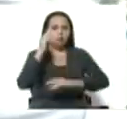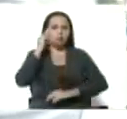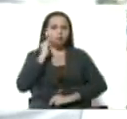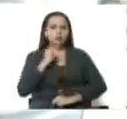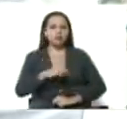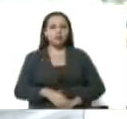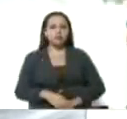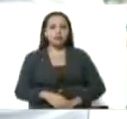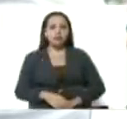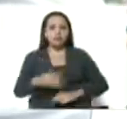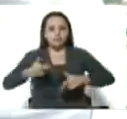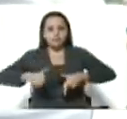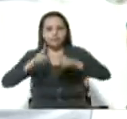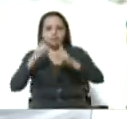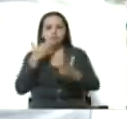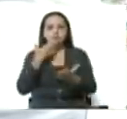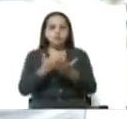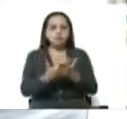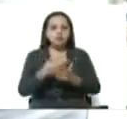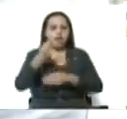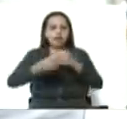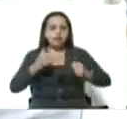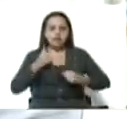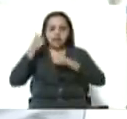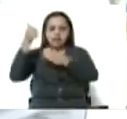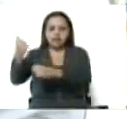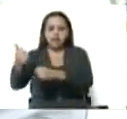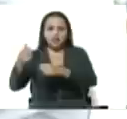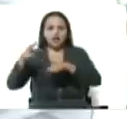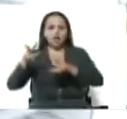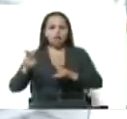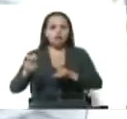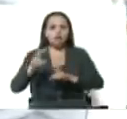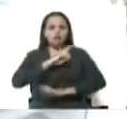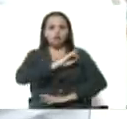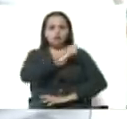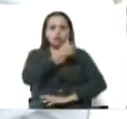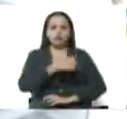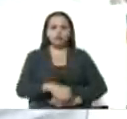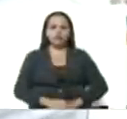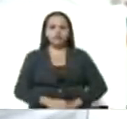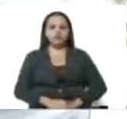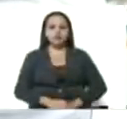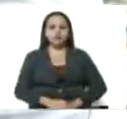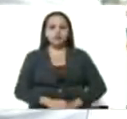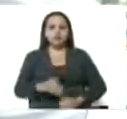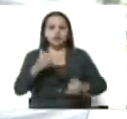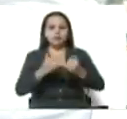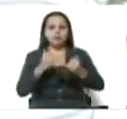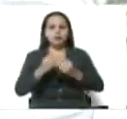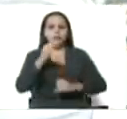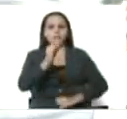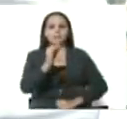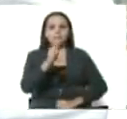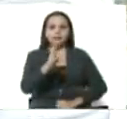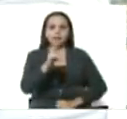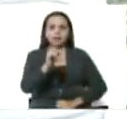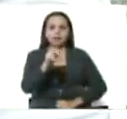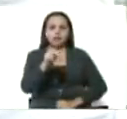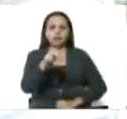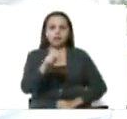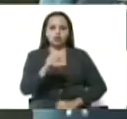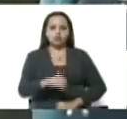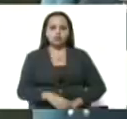solicitó su autorización para hacerle entrega del estandarte al compañero será ante pintó los felicito